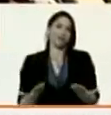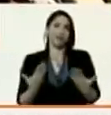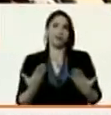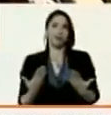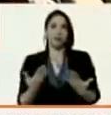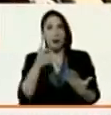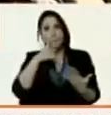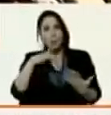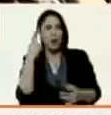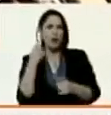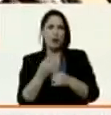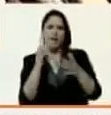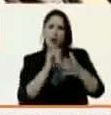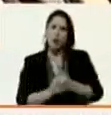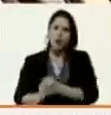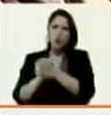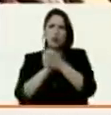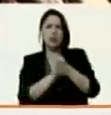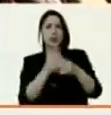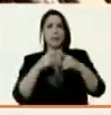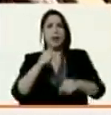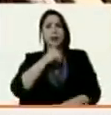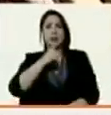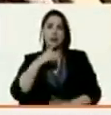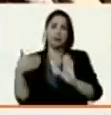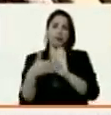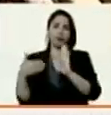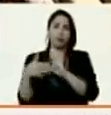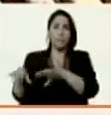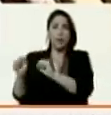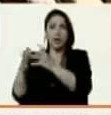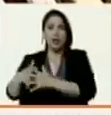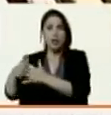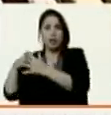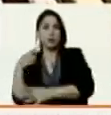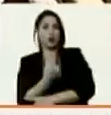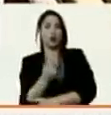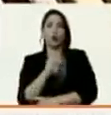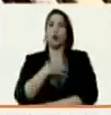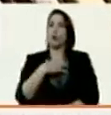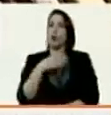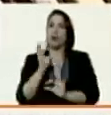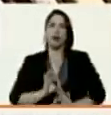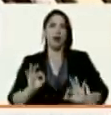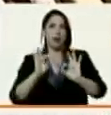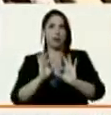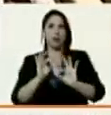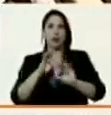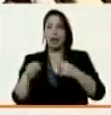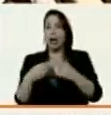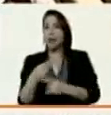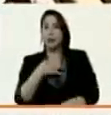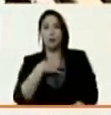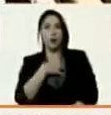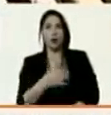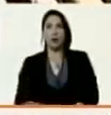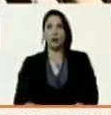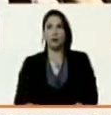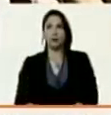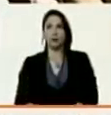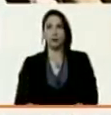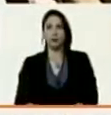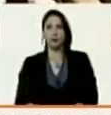los pueblos tienen que unirse para resistir los ataques el imperialismo sólo no pueden nadie nadie puede nadie absolutamente nadie